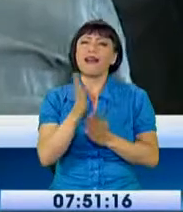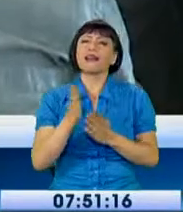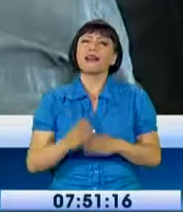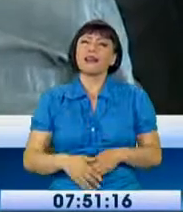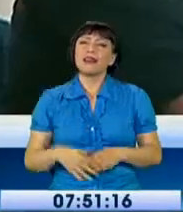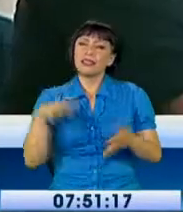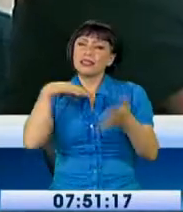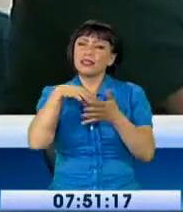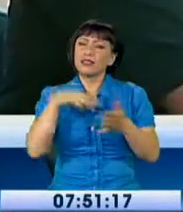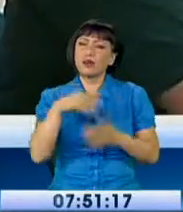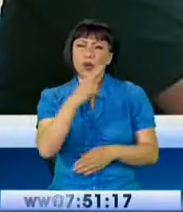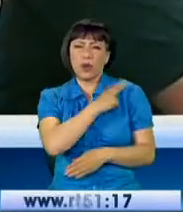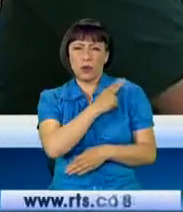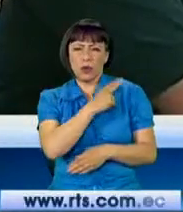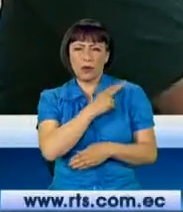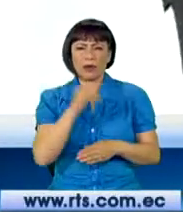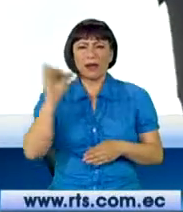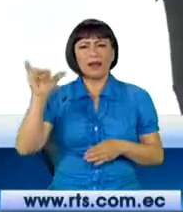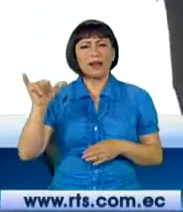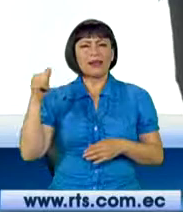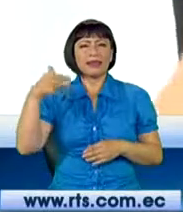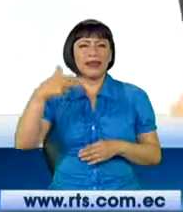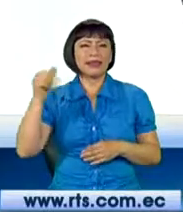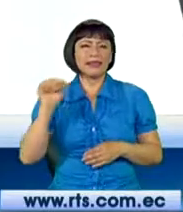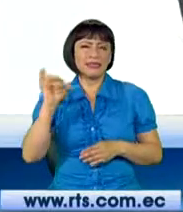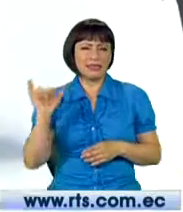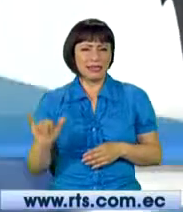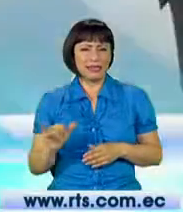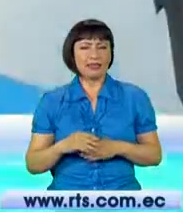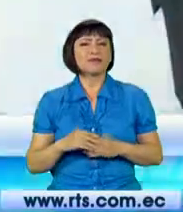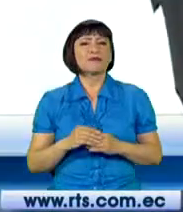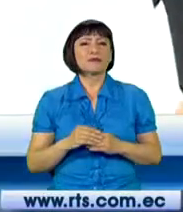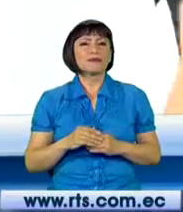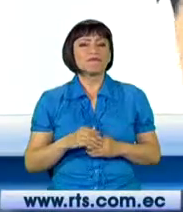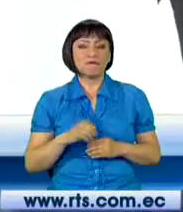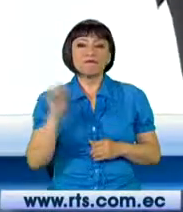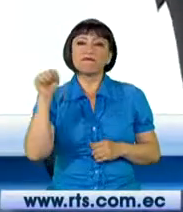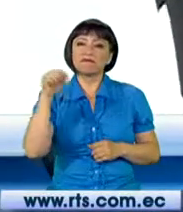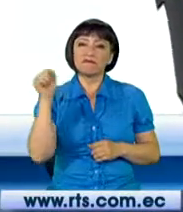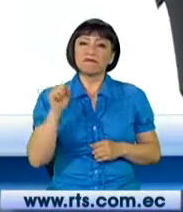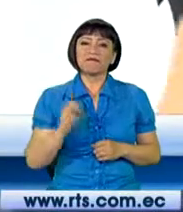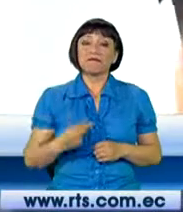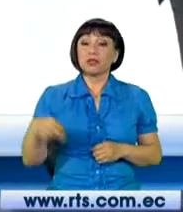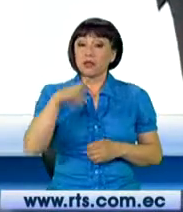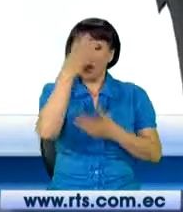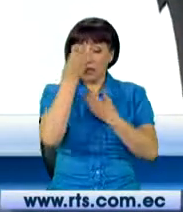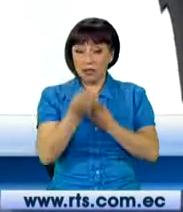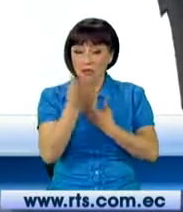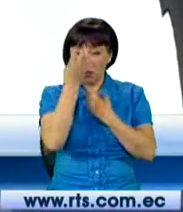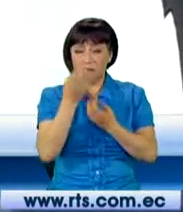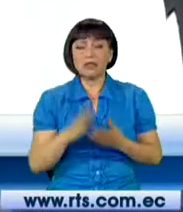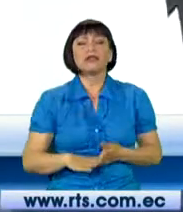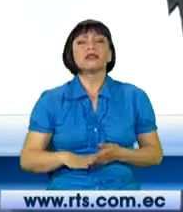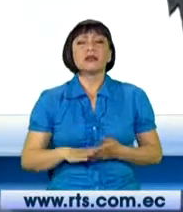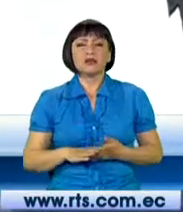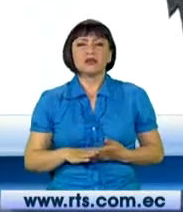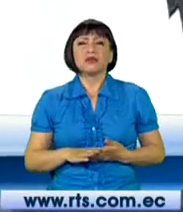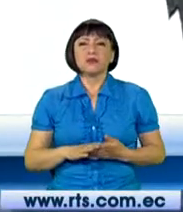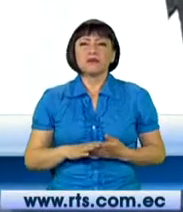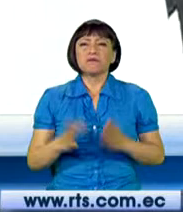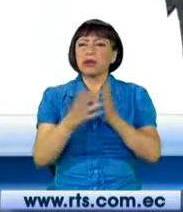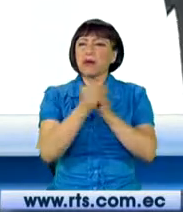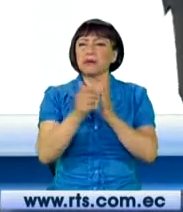Técnico Tecnológico con sede en Yachay. Toda esa transferencia de conocimiento, todo el tema de formación, todo el tema de capacitación, todo el